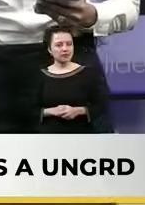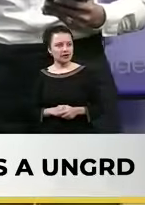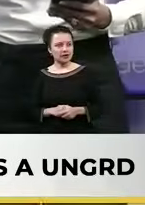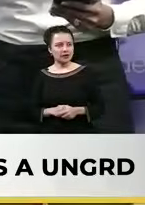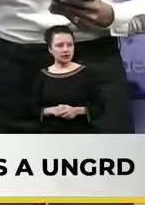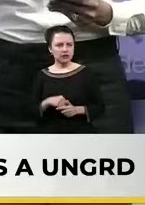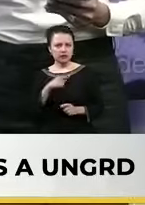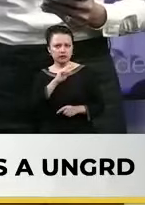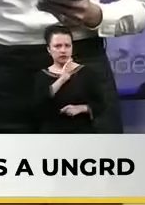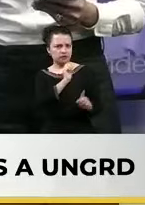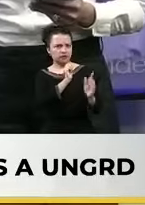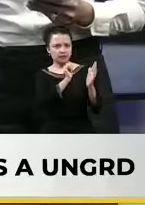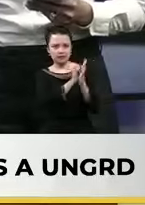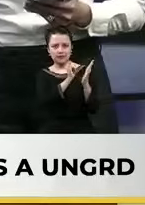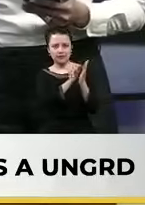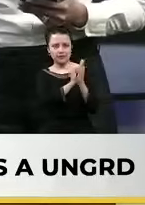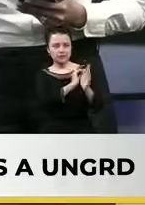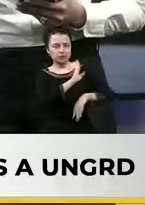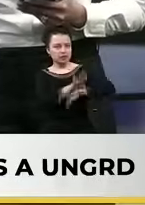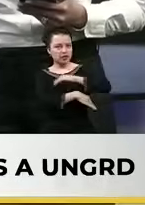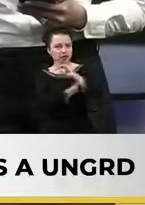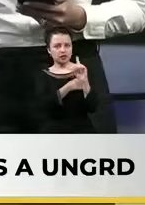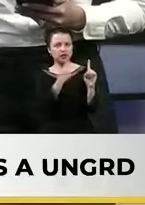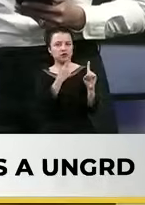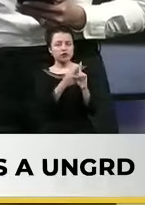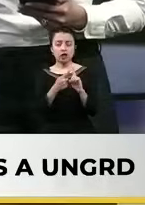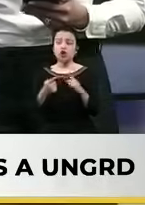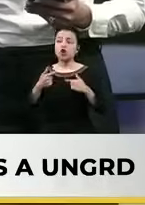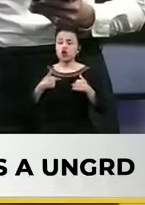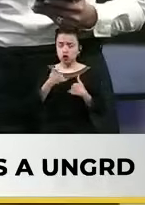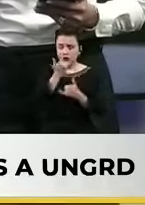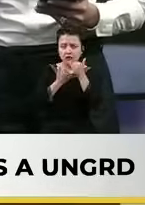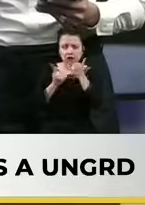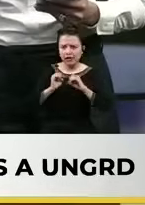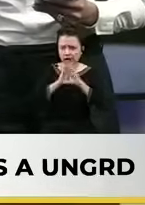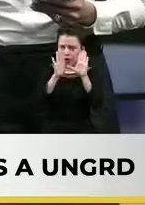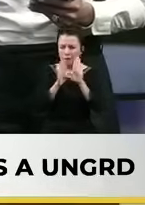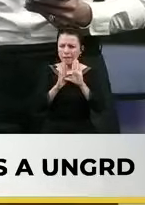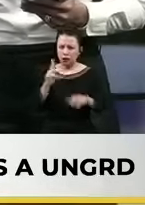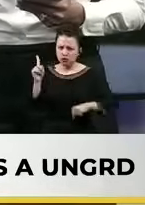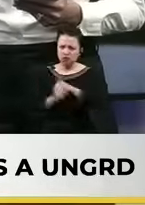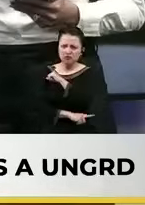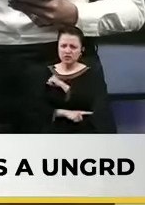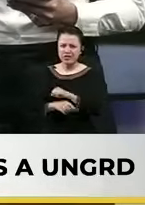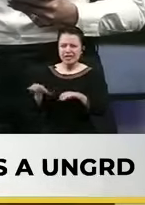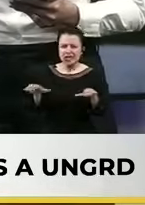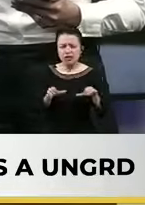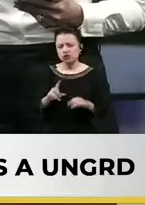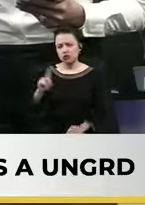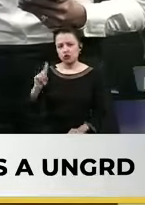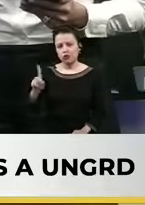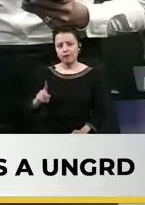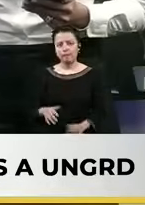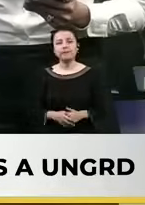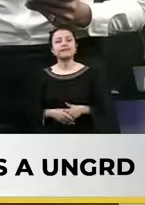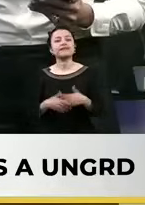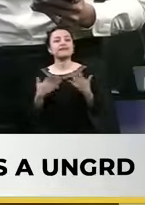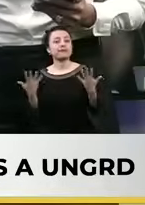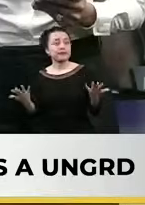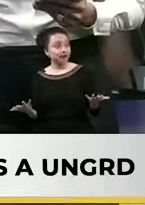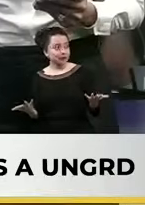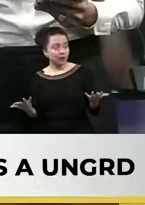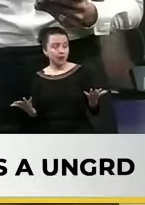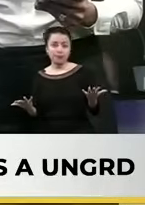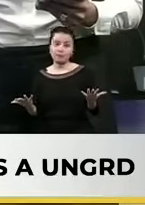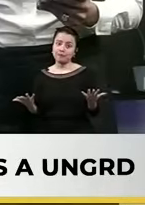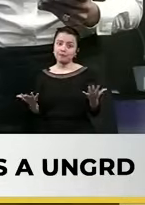he cometido errores, sí, pero no delitos. Pero no delitos. Lo cierto, sí, es, señor, que esta historia sin fin continúa alrededor de este escándalo